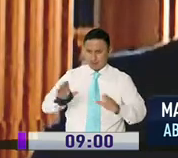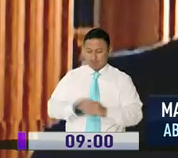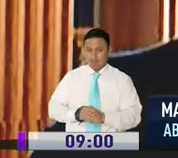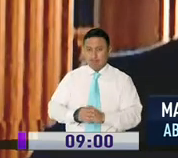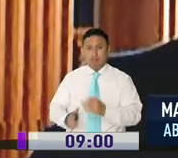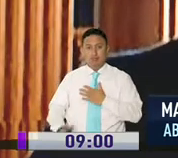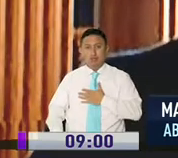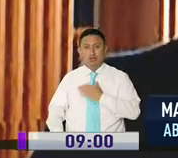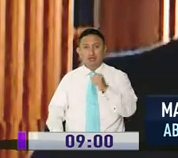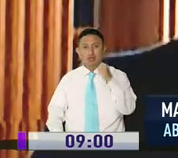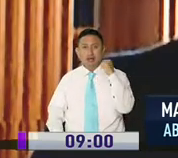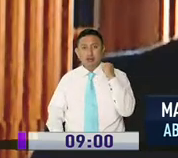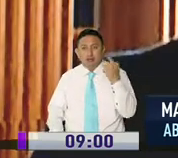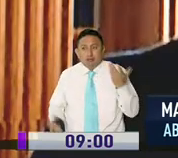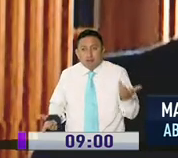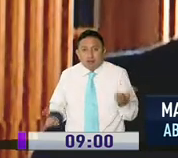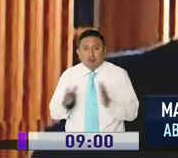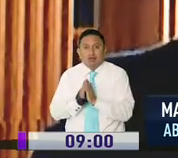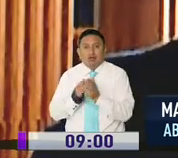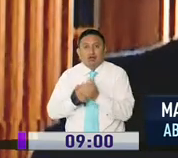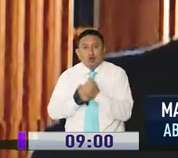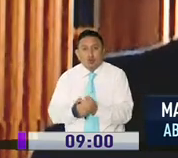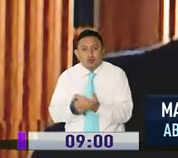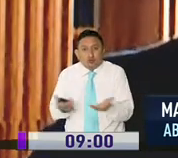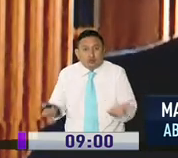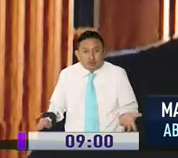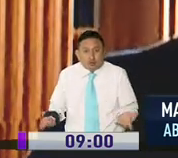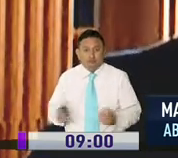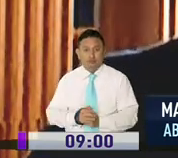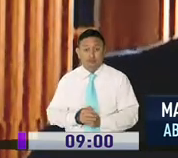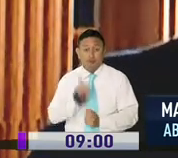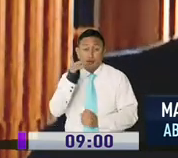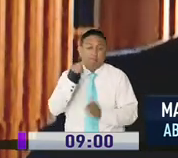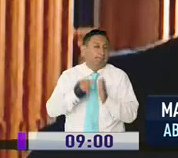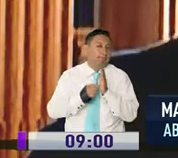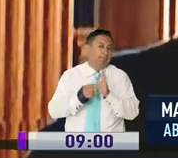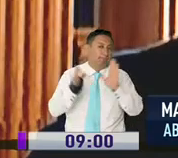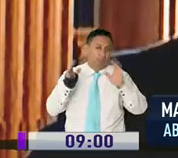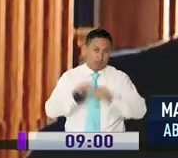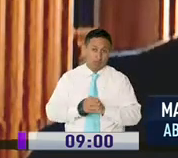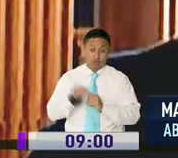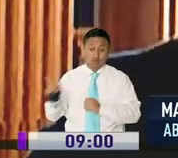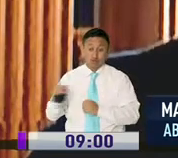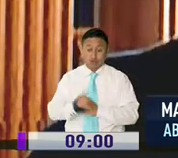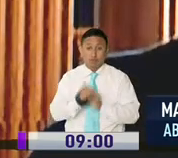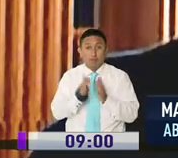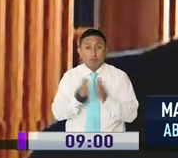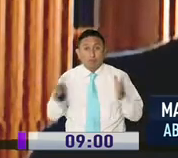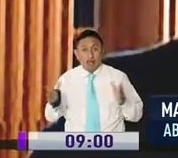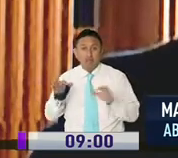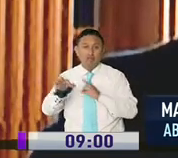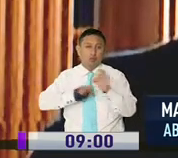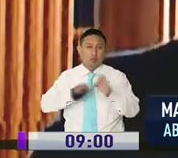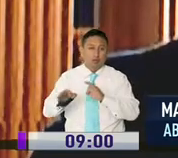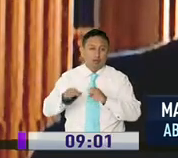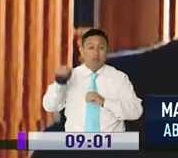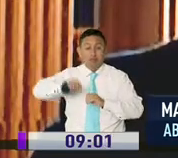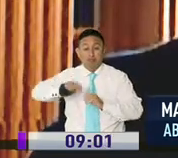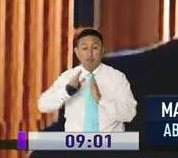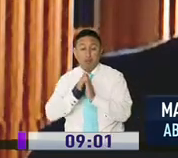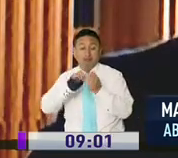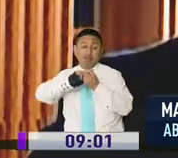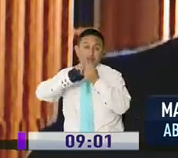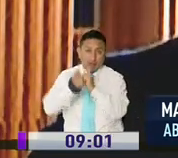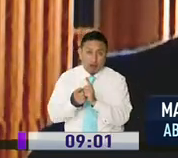nosotros varios recursos, varios derechos. Por ejemplo, tenemos que hacer la ampliación, la aclaración, la propia apelación,